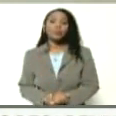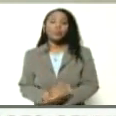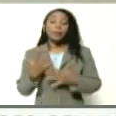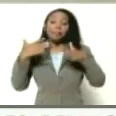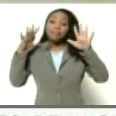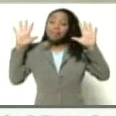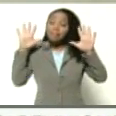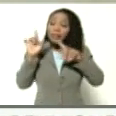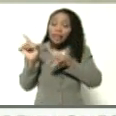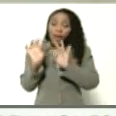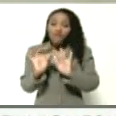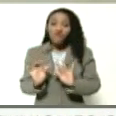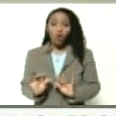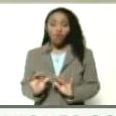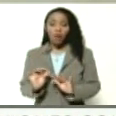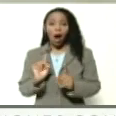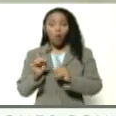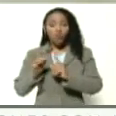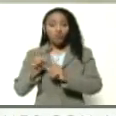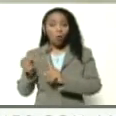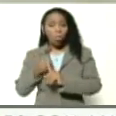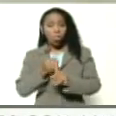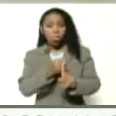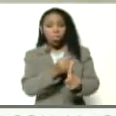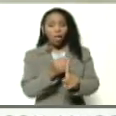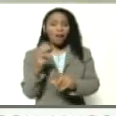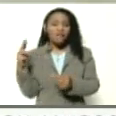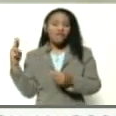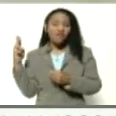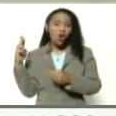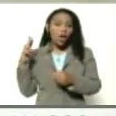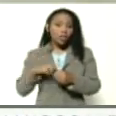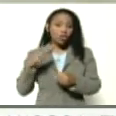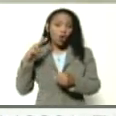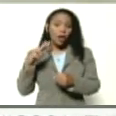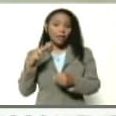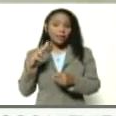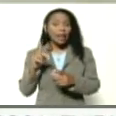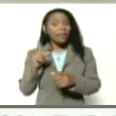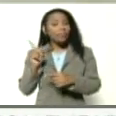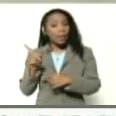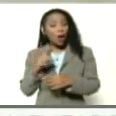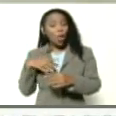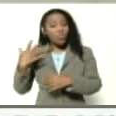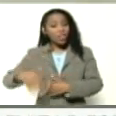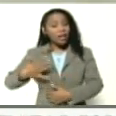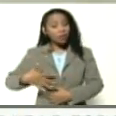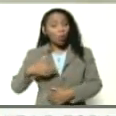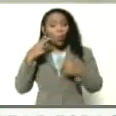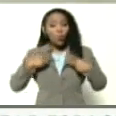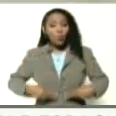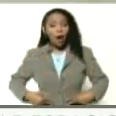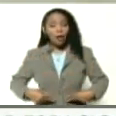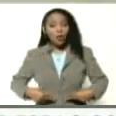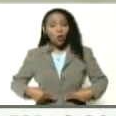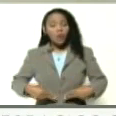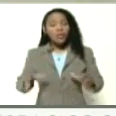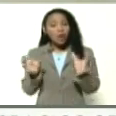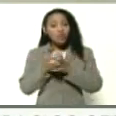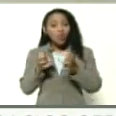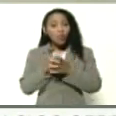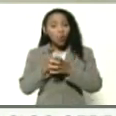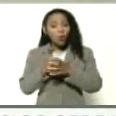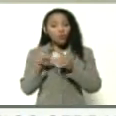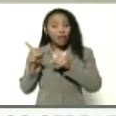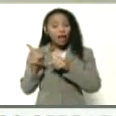dichas medidas criminales, de dichas violaciones en masa de los derechos humanos y de la comisión de